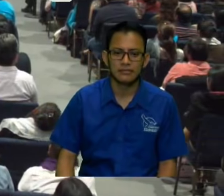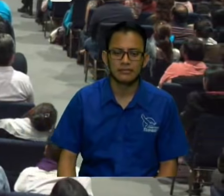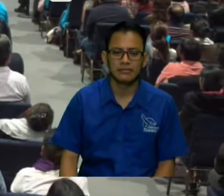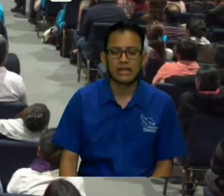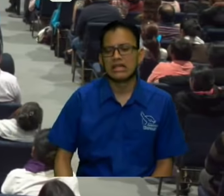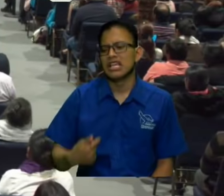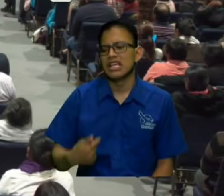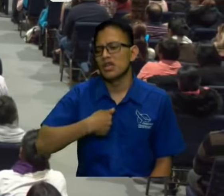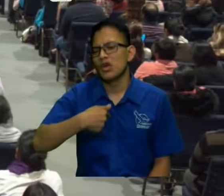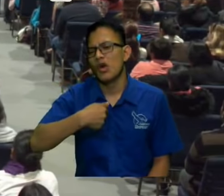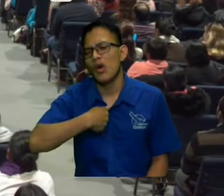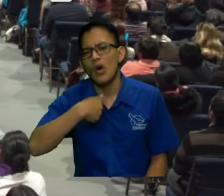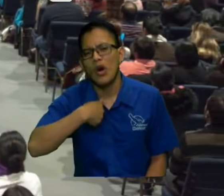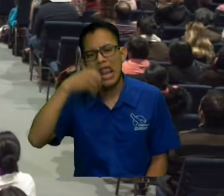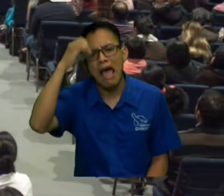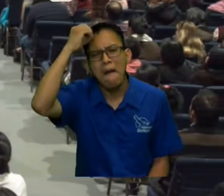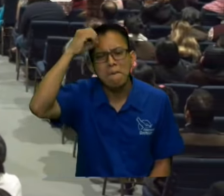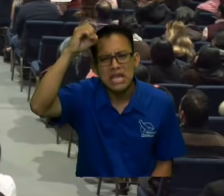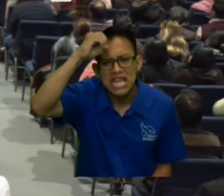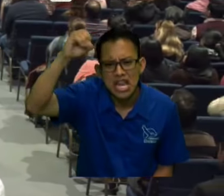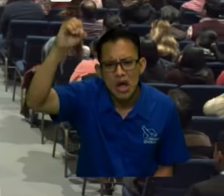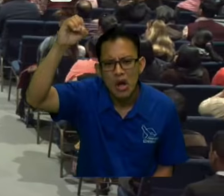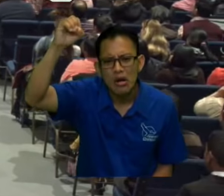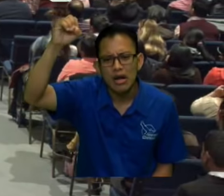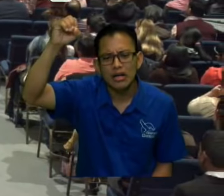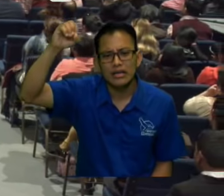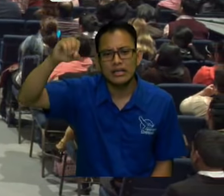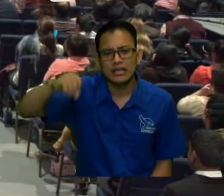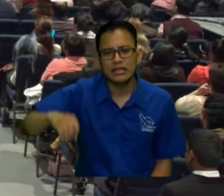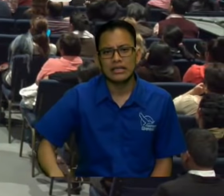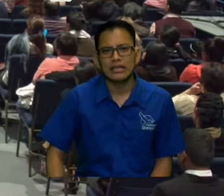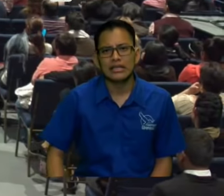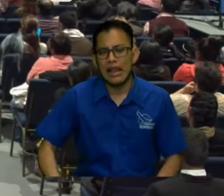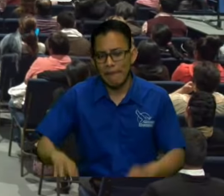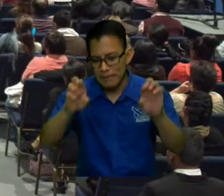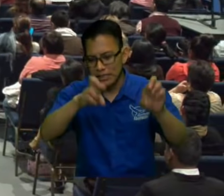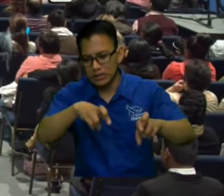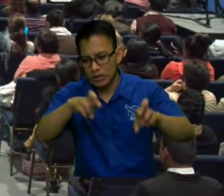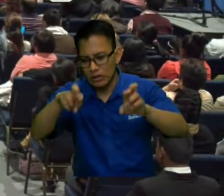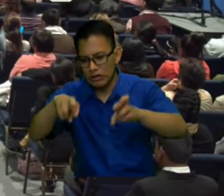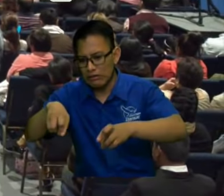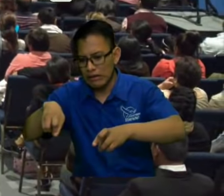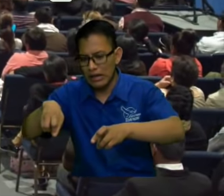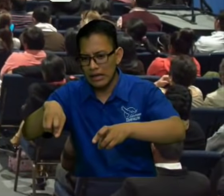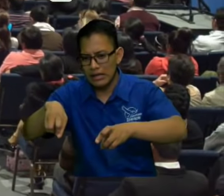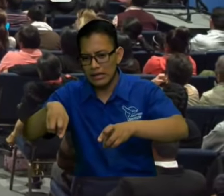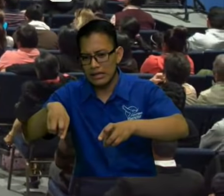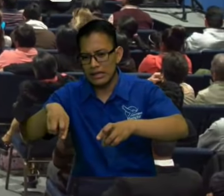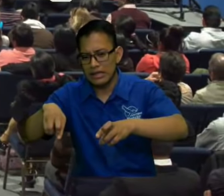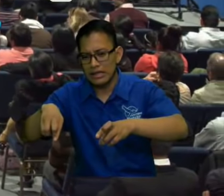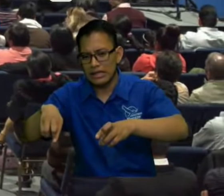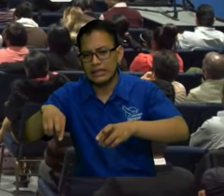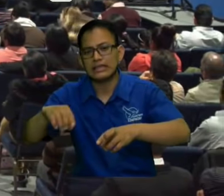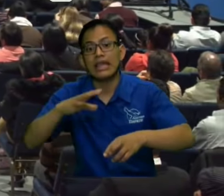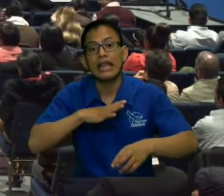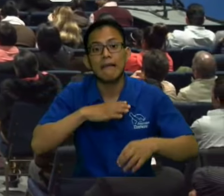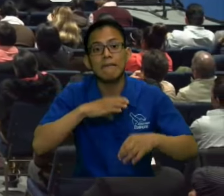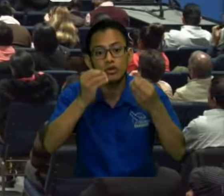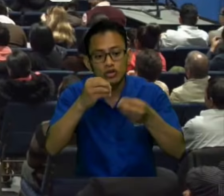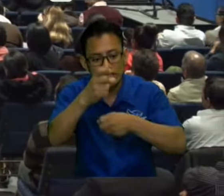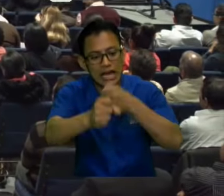Yo soy de la opinión de que no hay que preguntarle a la gente que ya tiene determinada edad por qué no se ha casado, porque a nosotros qué nos importa.